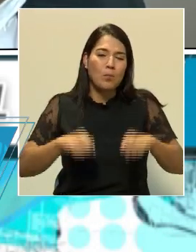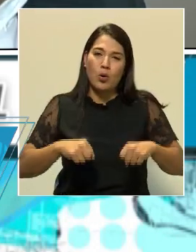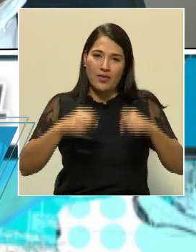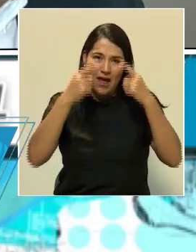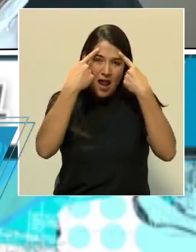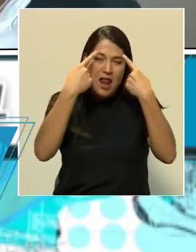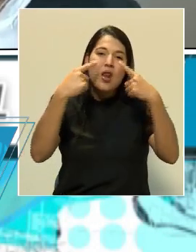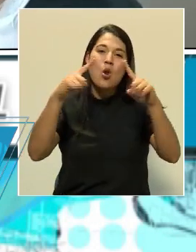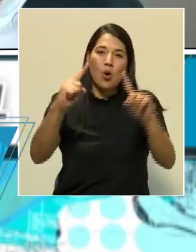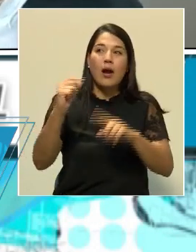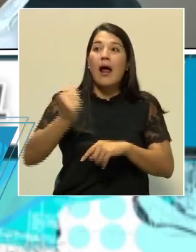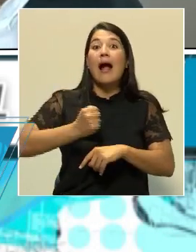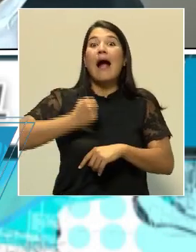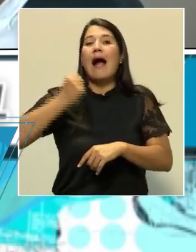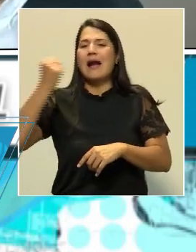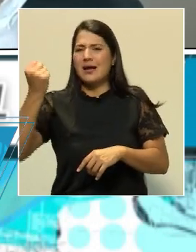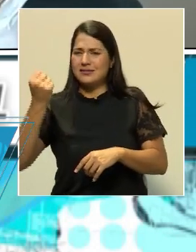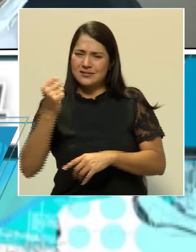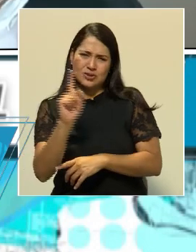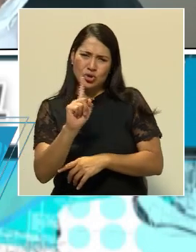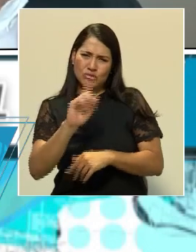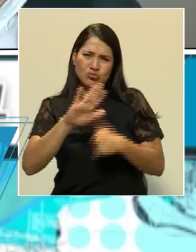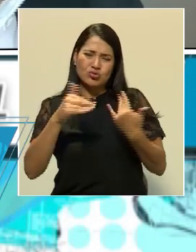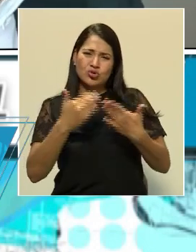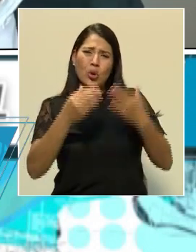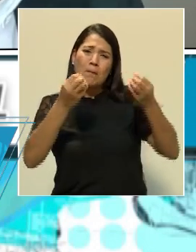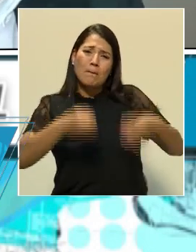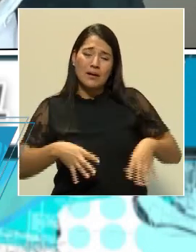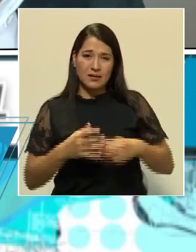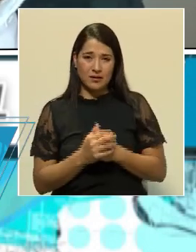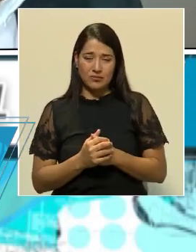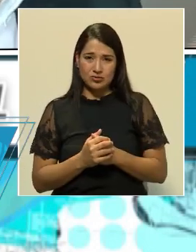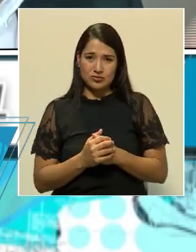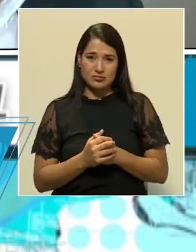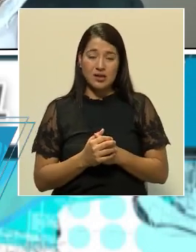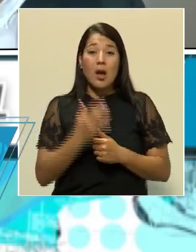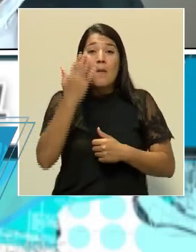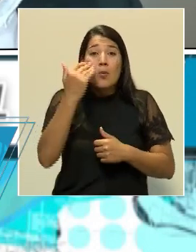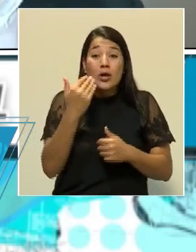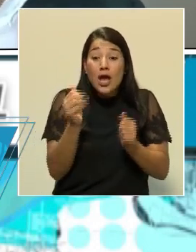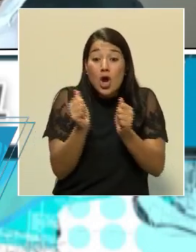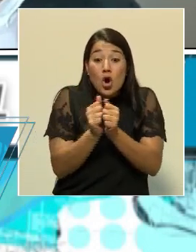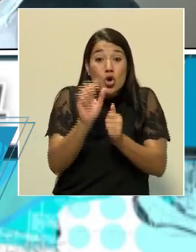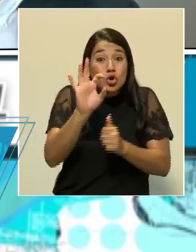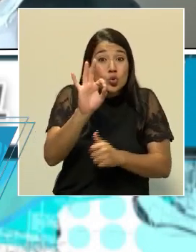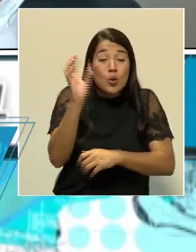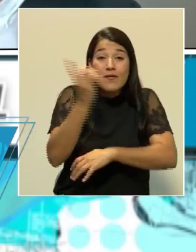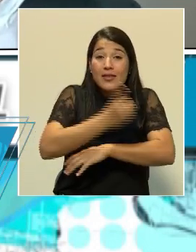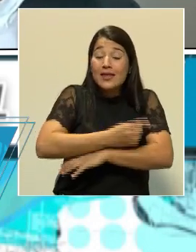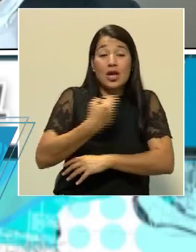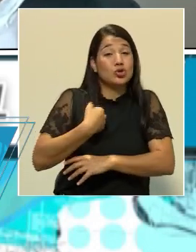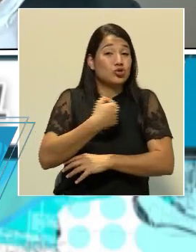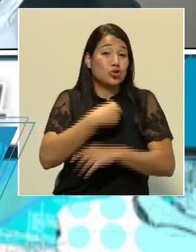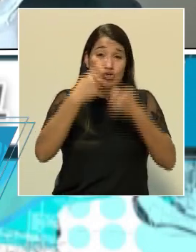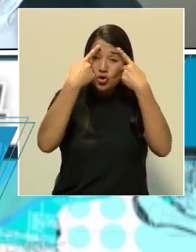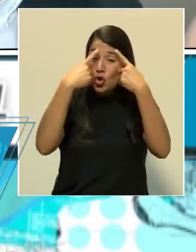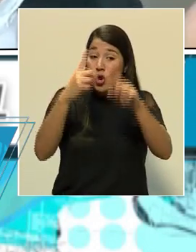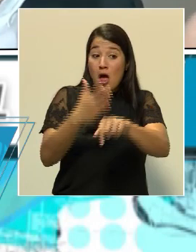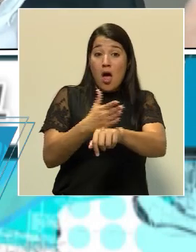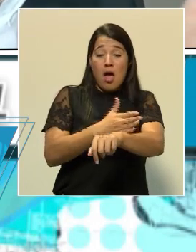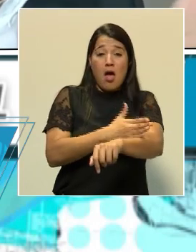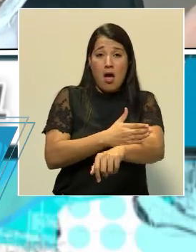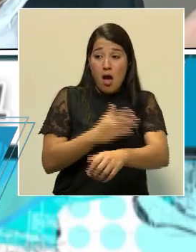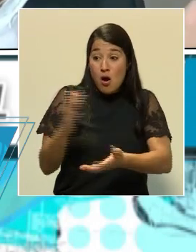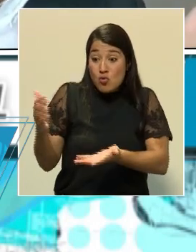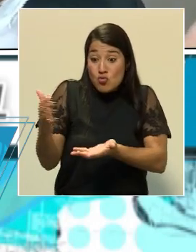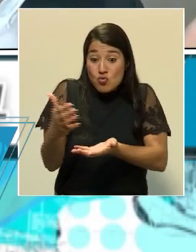que no sean números rojos. O sea, todos vamos a perder. ¿Por qué? Porque con 9 días no logramos salir adelante. Con